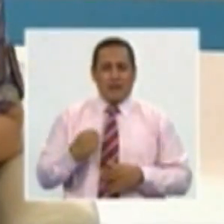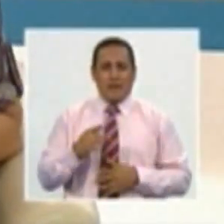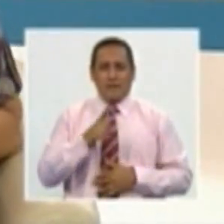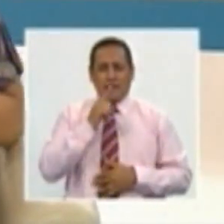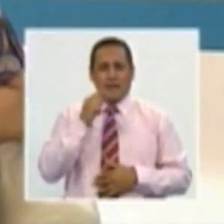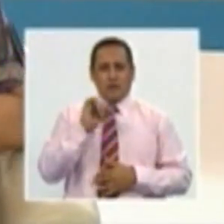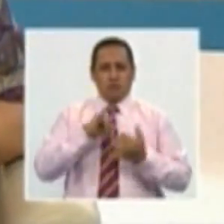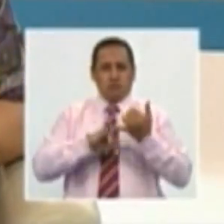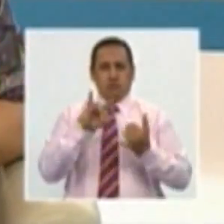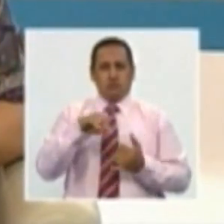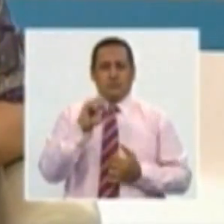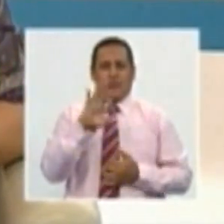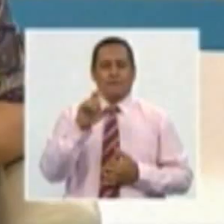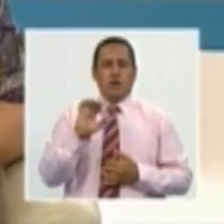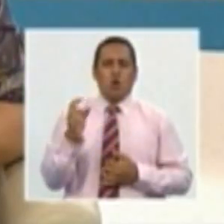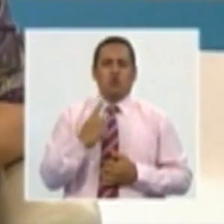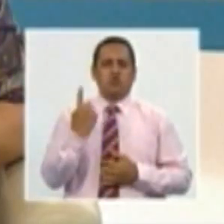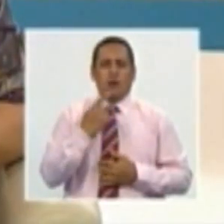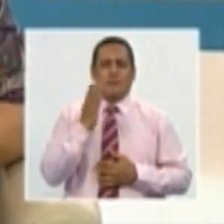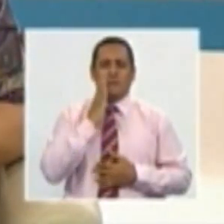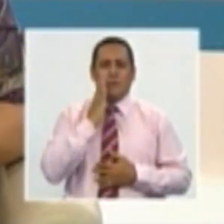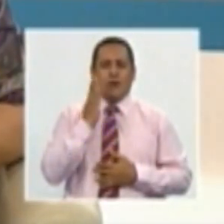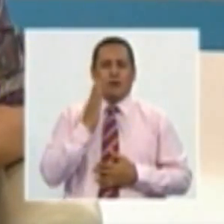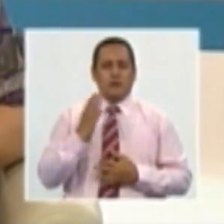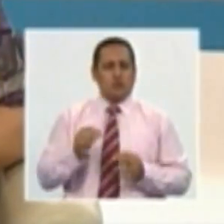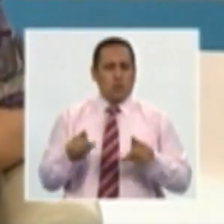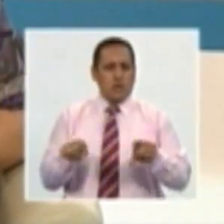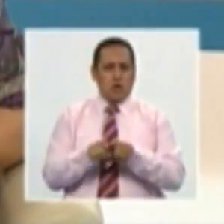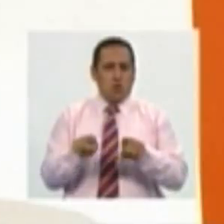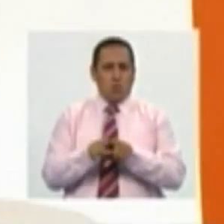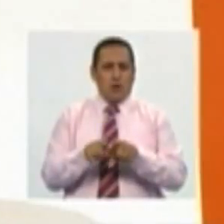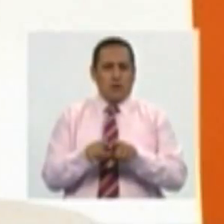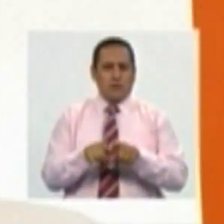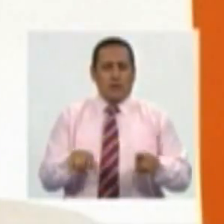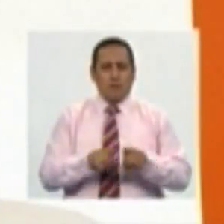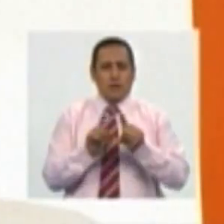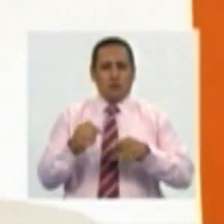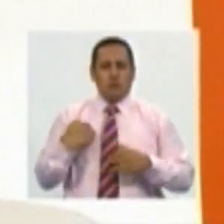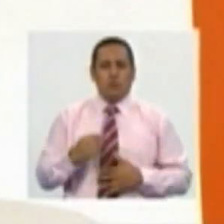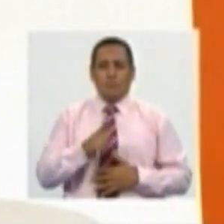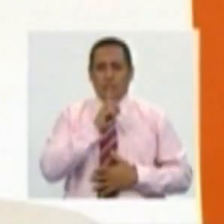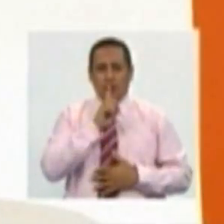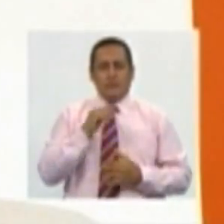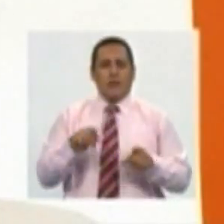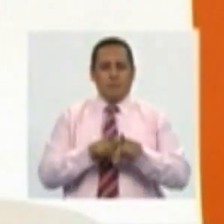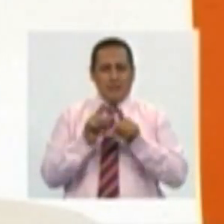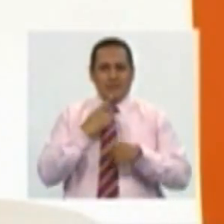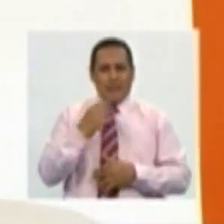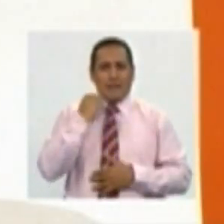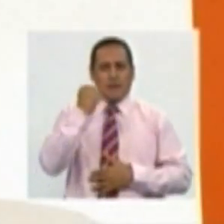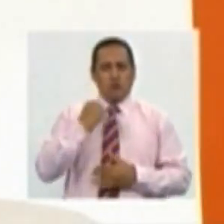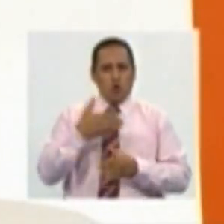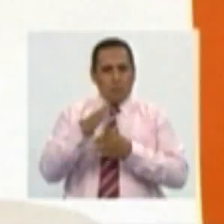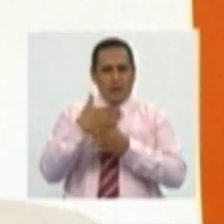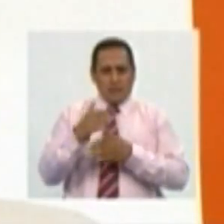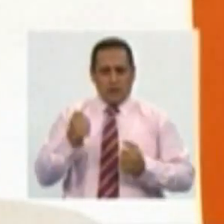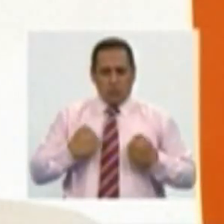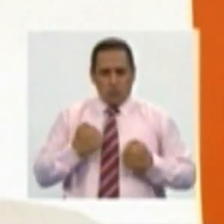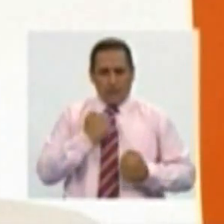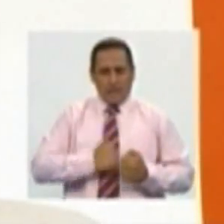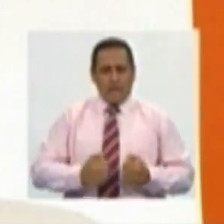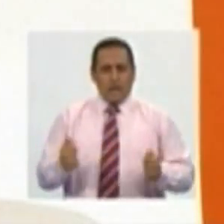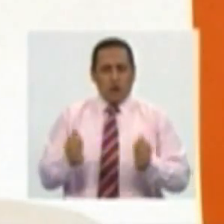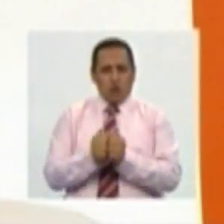o simplemente en el caso de las madres? ¿Qué se ha previsto para los padres? No, de igual manera, nosotros los padres tenemos el derecho también de compartir con nuestros